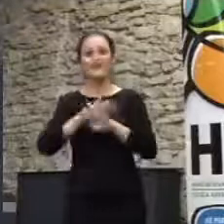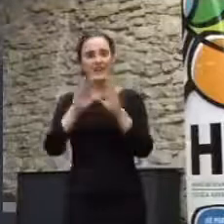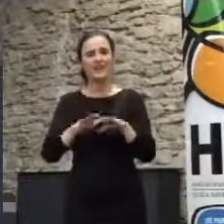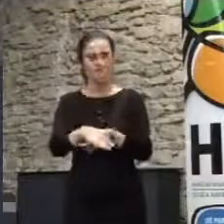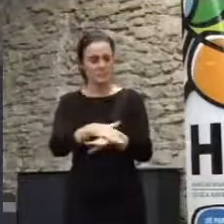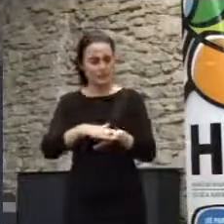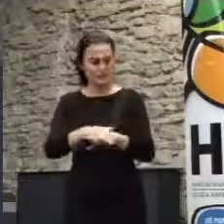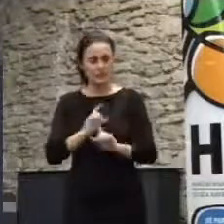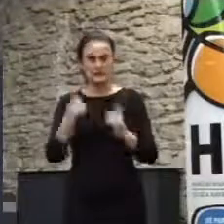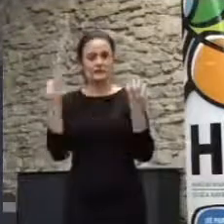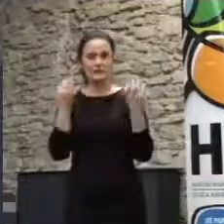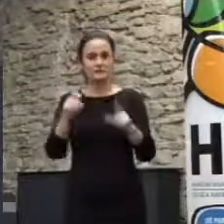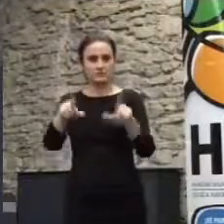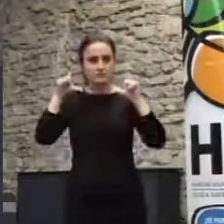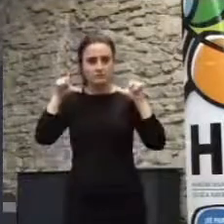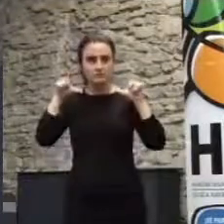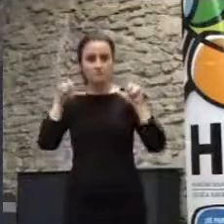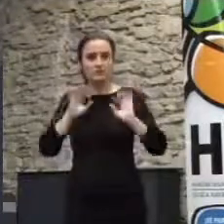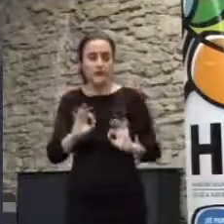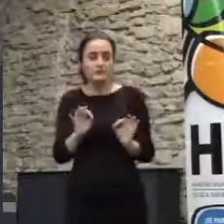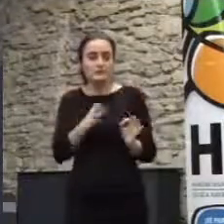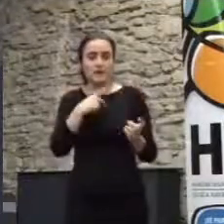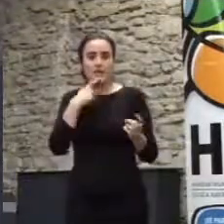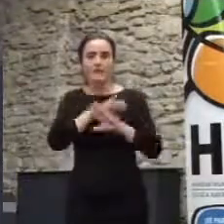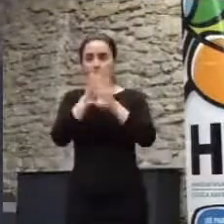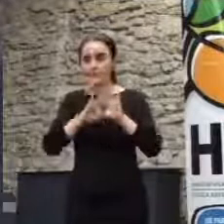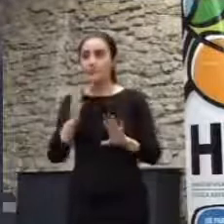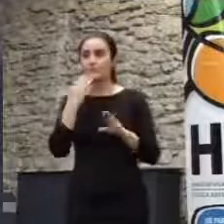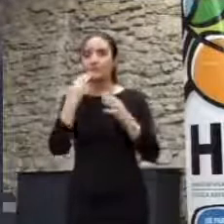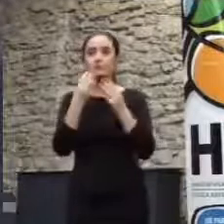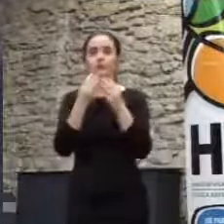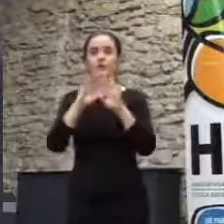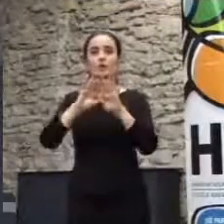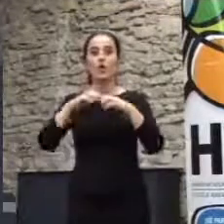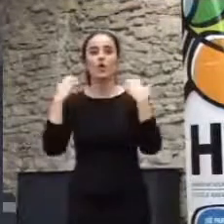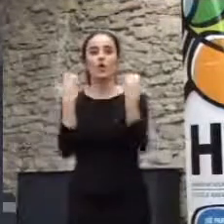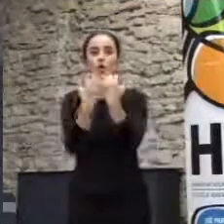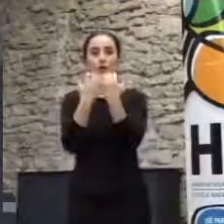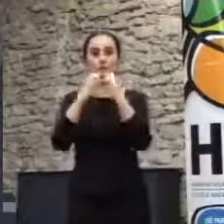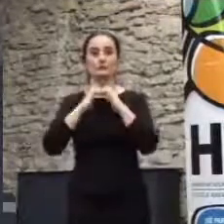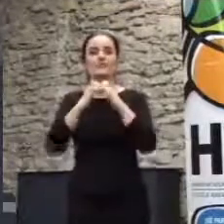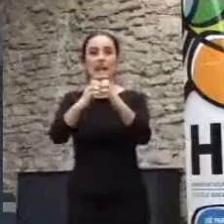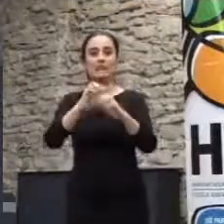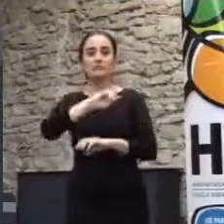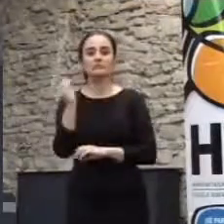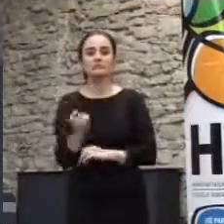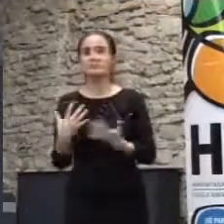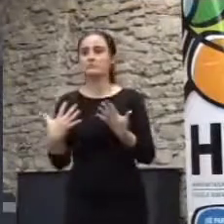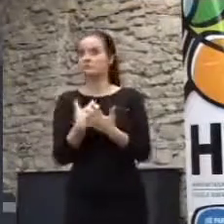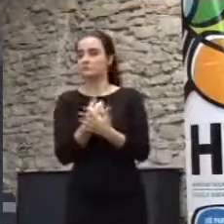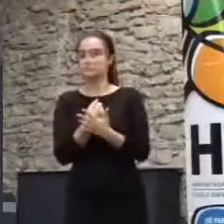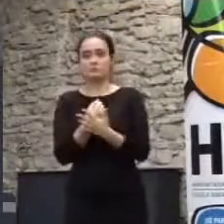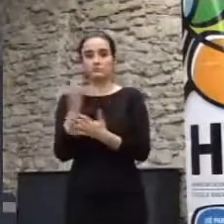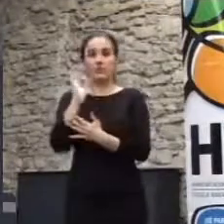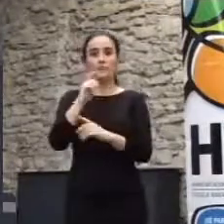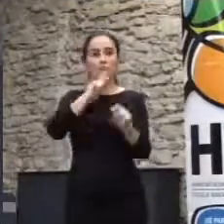ahora mismo está montado así. Entonces, en los plenos en el Congreso, los plenos en el Senado, las